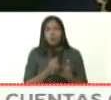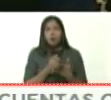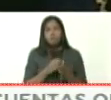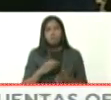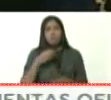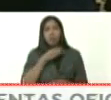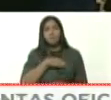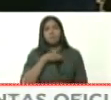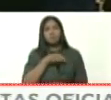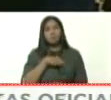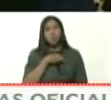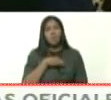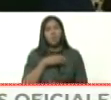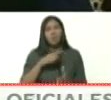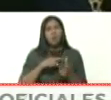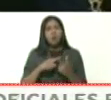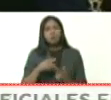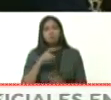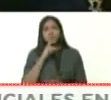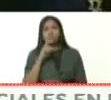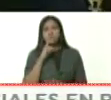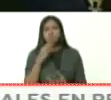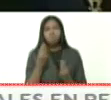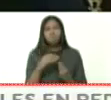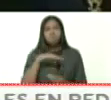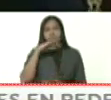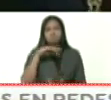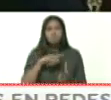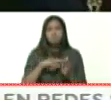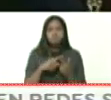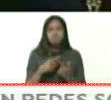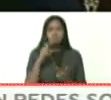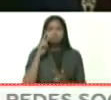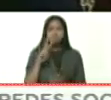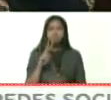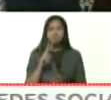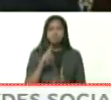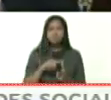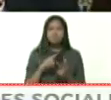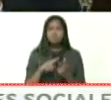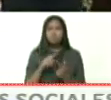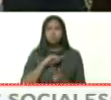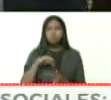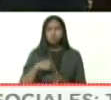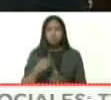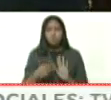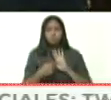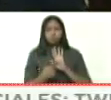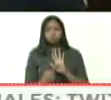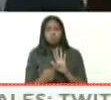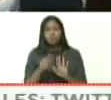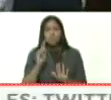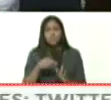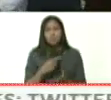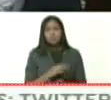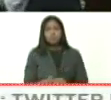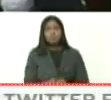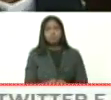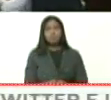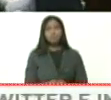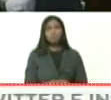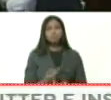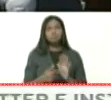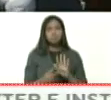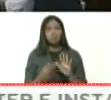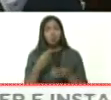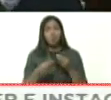Robinson que tenían dificultades en la visión. Y entonces demuestra cómo una